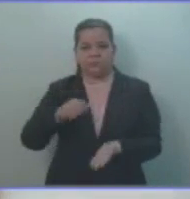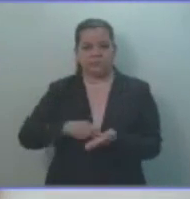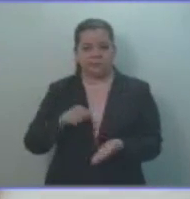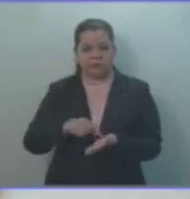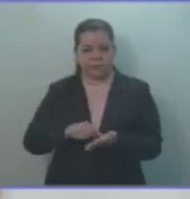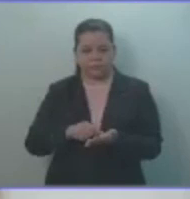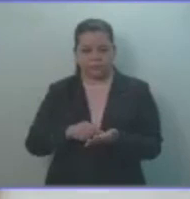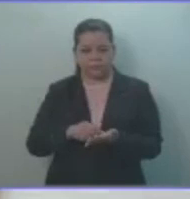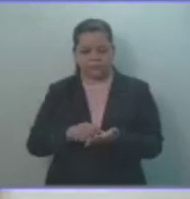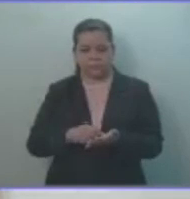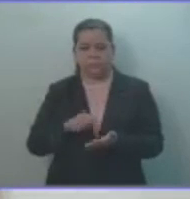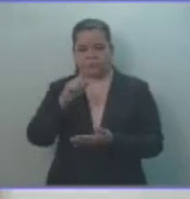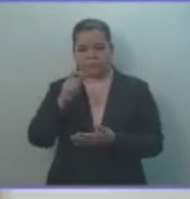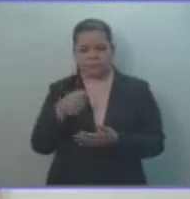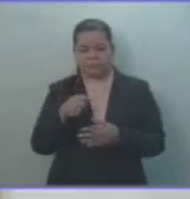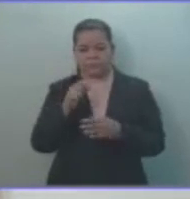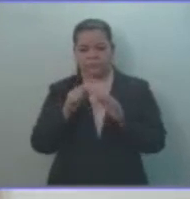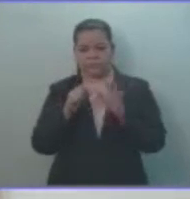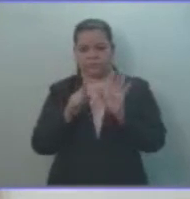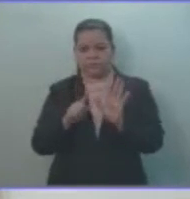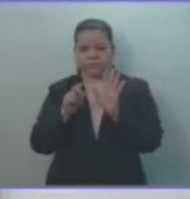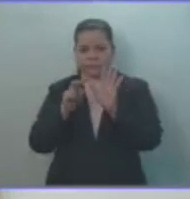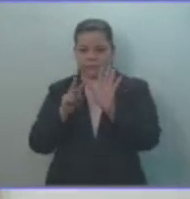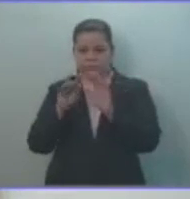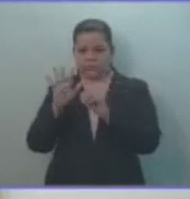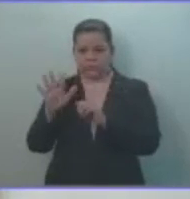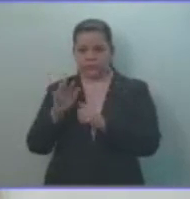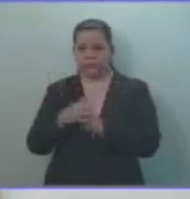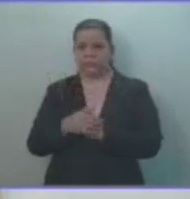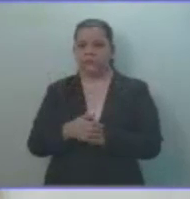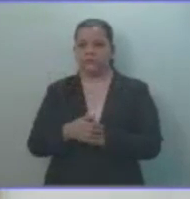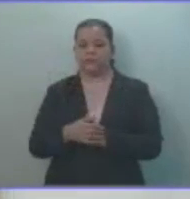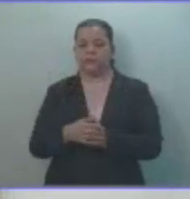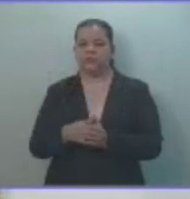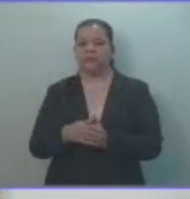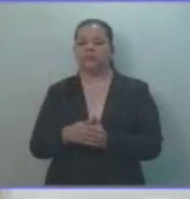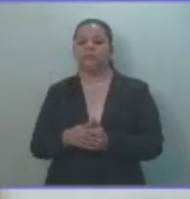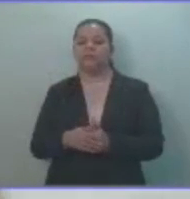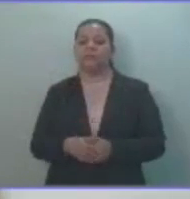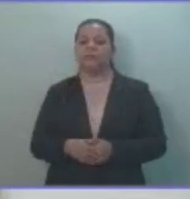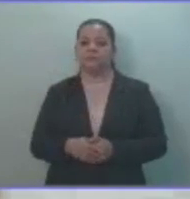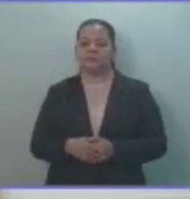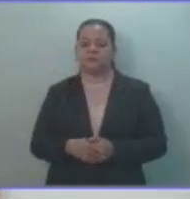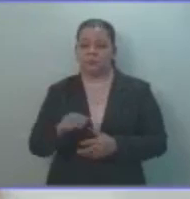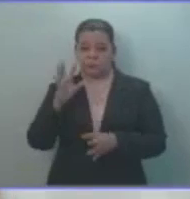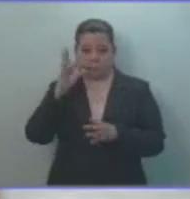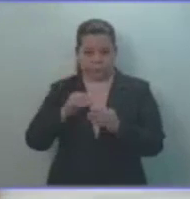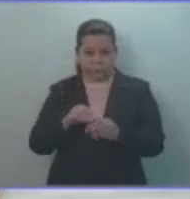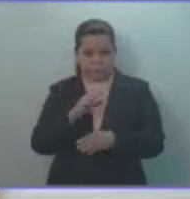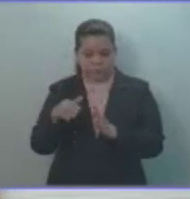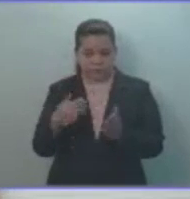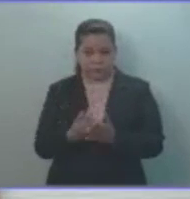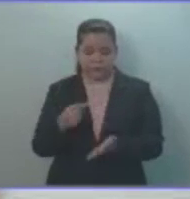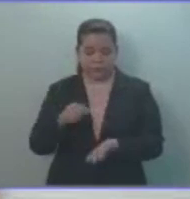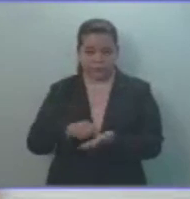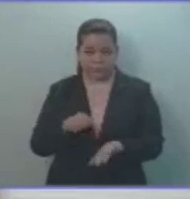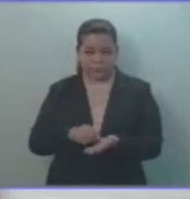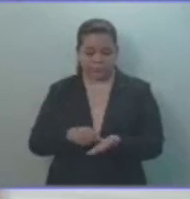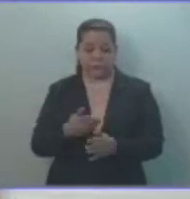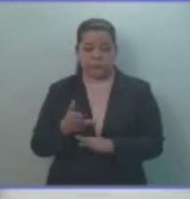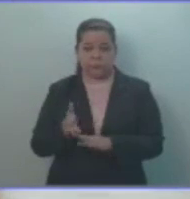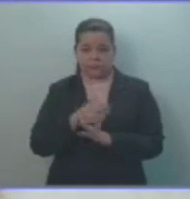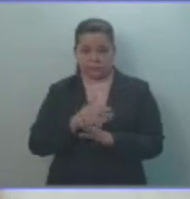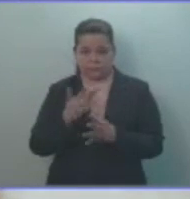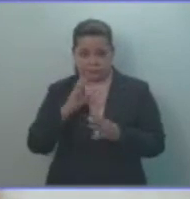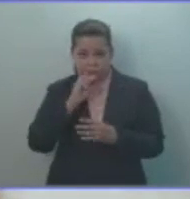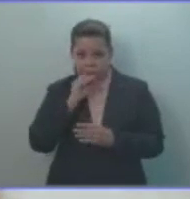interna y 1.675 millones a deuda externa. Del monto total de la deuda antes